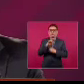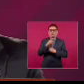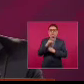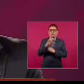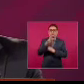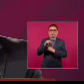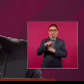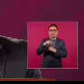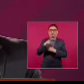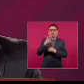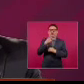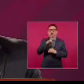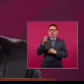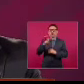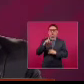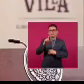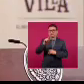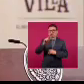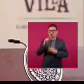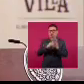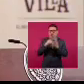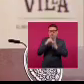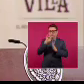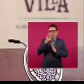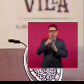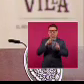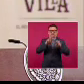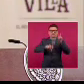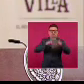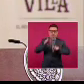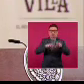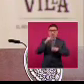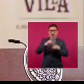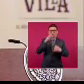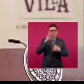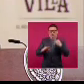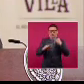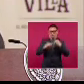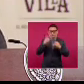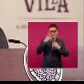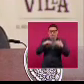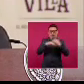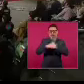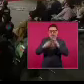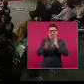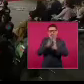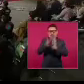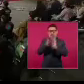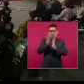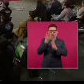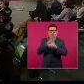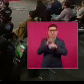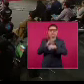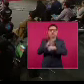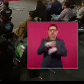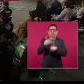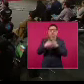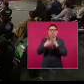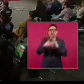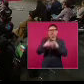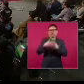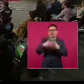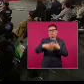una inversión de 270 millones de pesos. Esta es la última obra que entró en construcción y estará casi lista